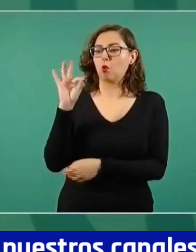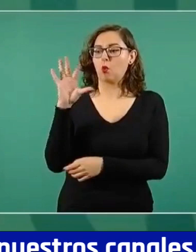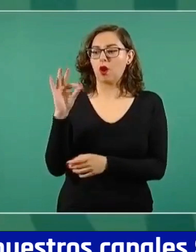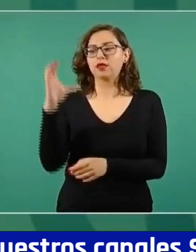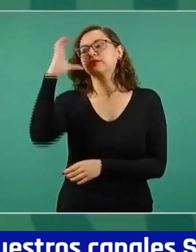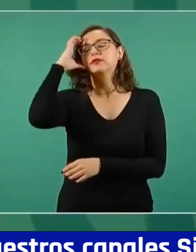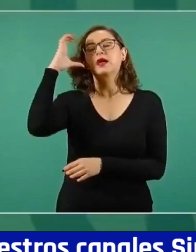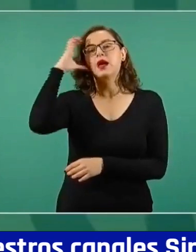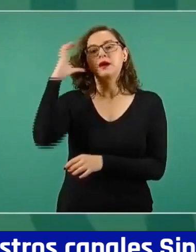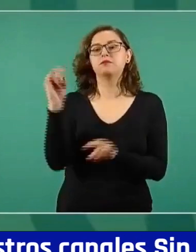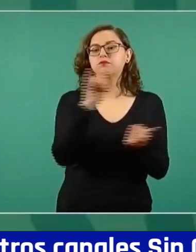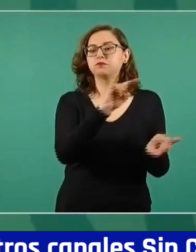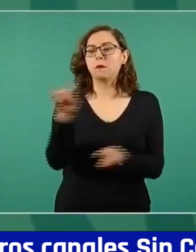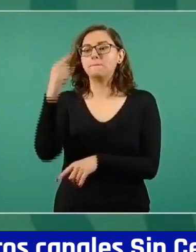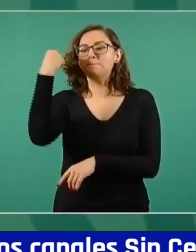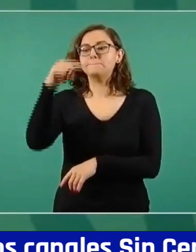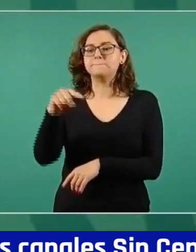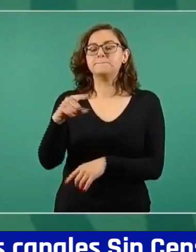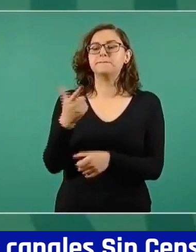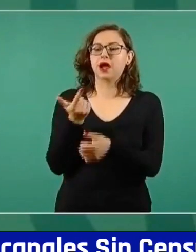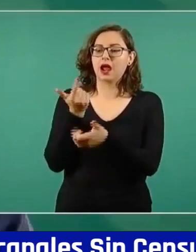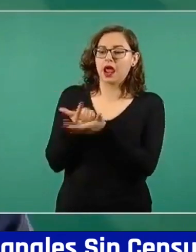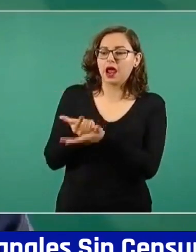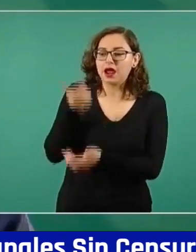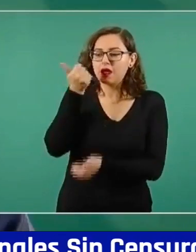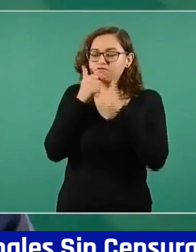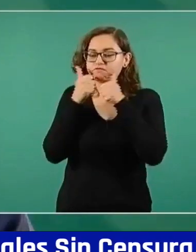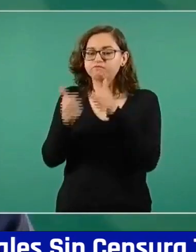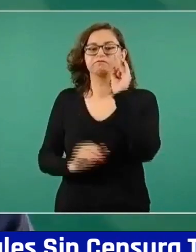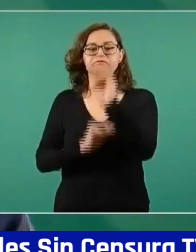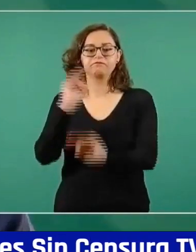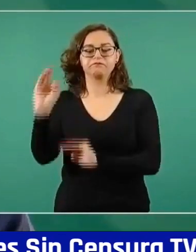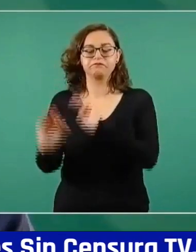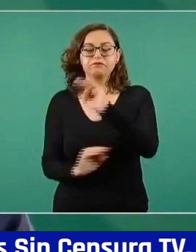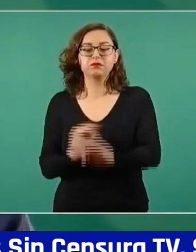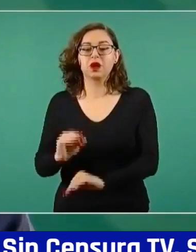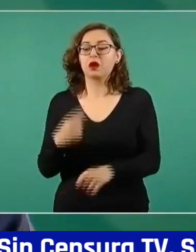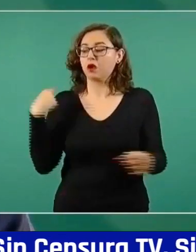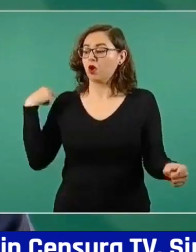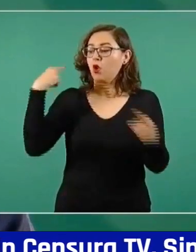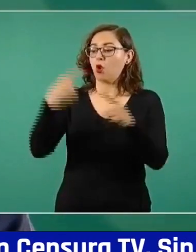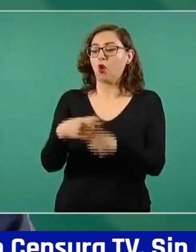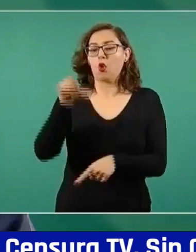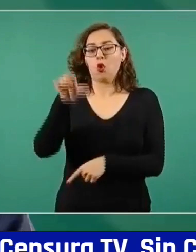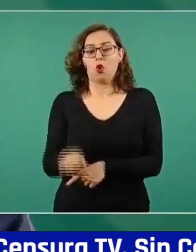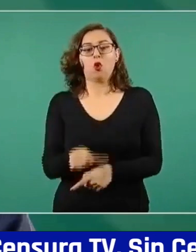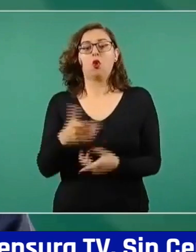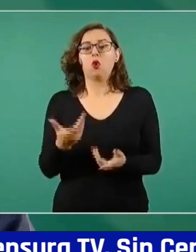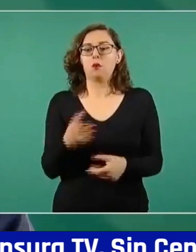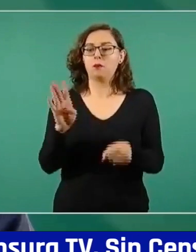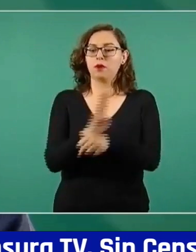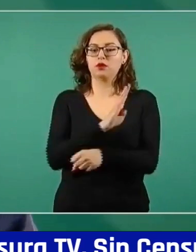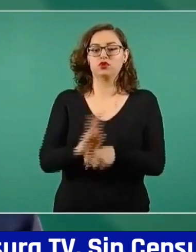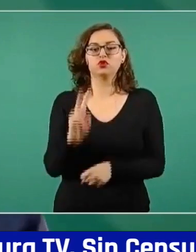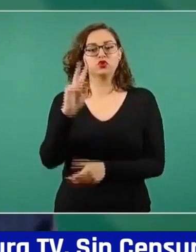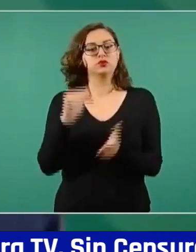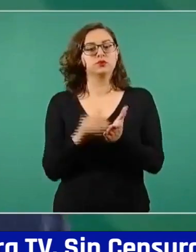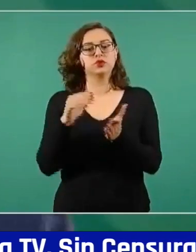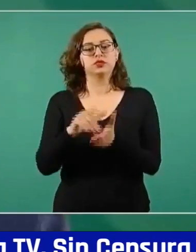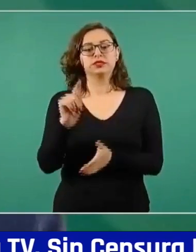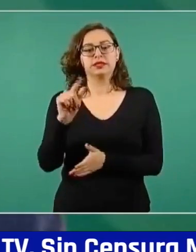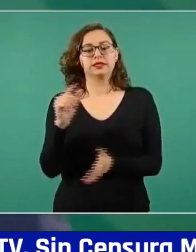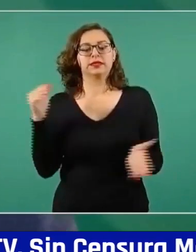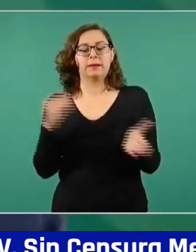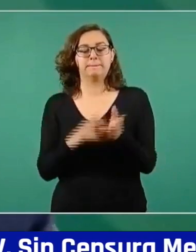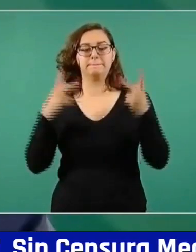terapia intensiva. Gracias a todas estas acciones, al día de hoy hemos alcanzado a más de 2,770,000 personas en